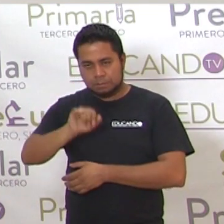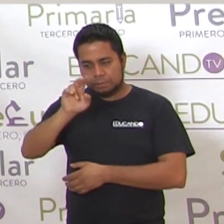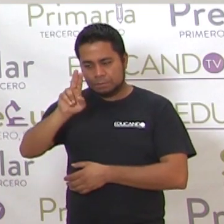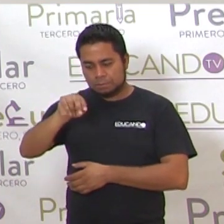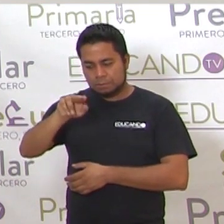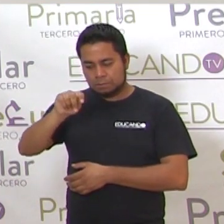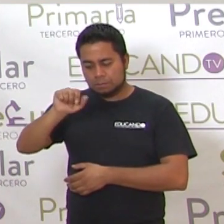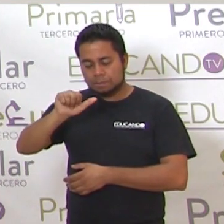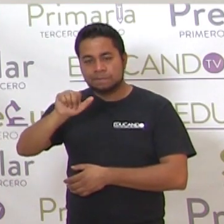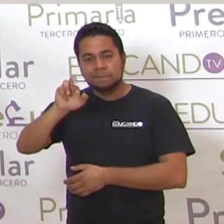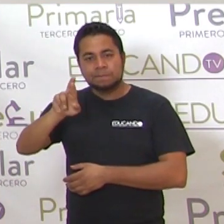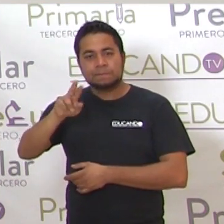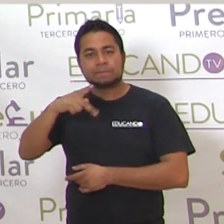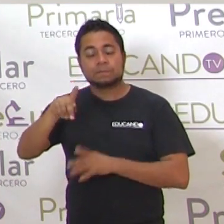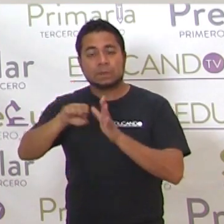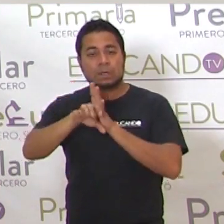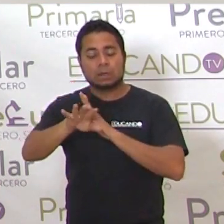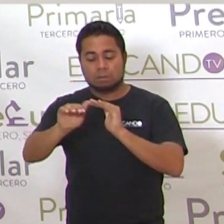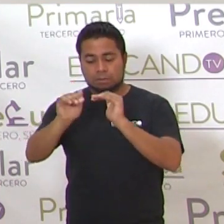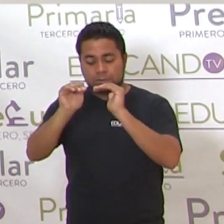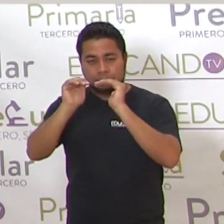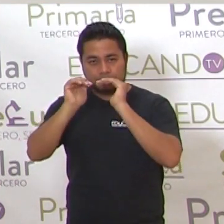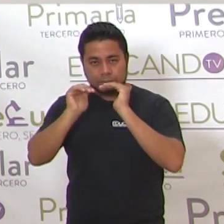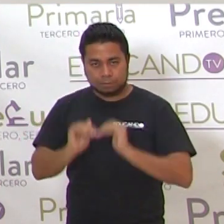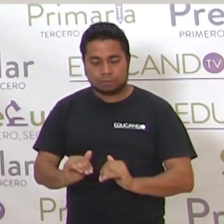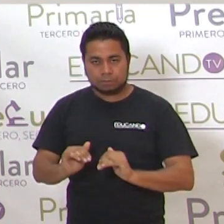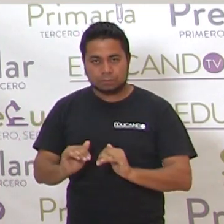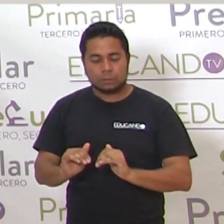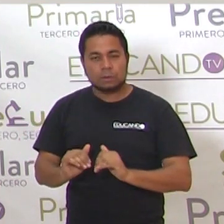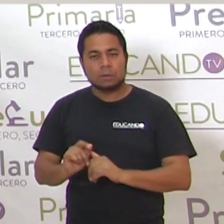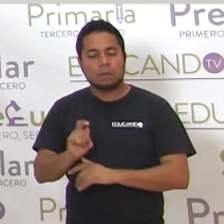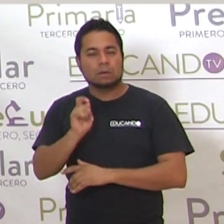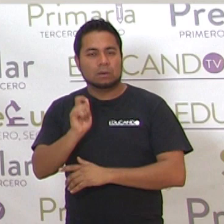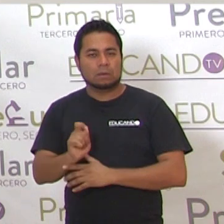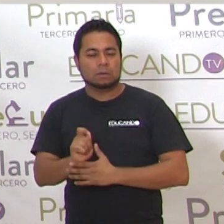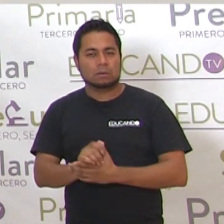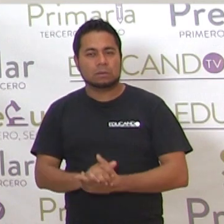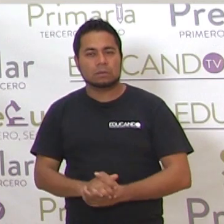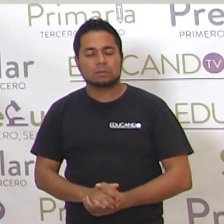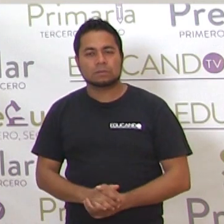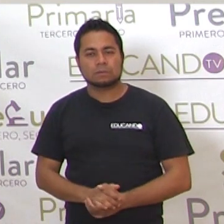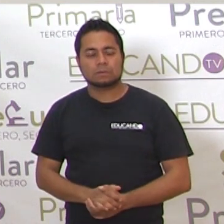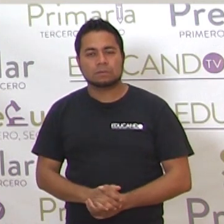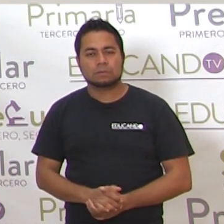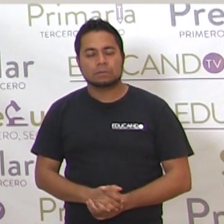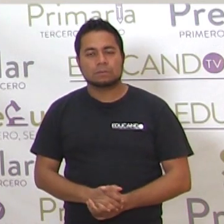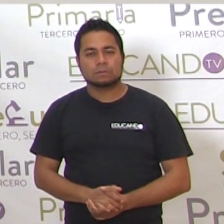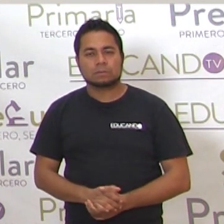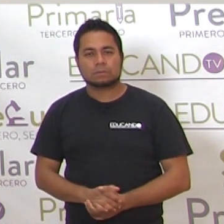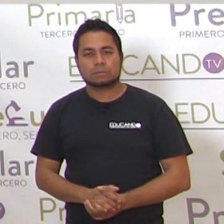pero en la parte de abajo simple y sencillamente tenemos